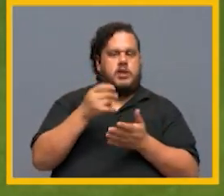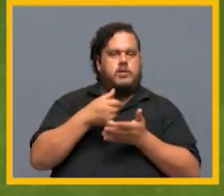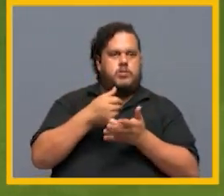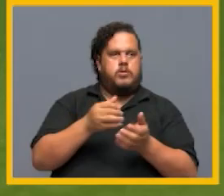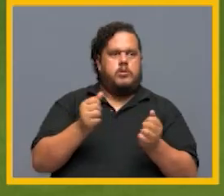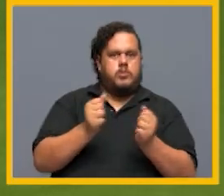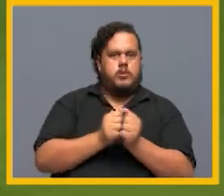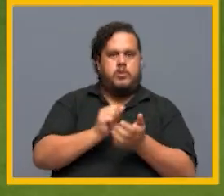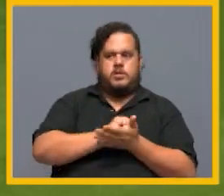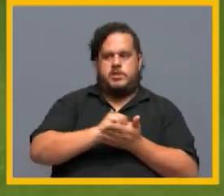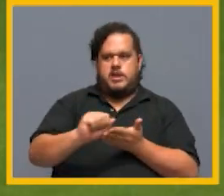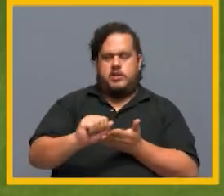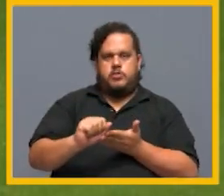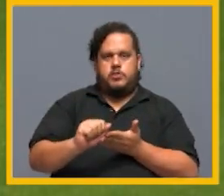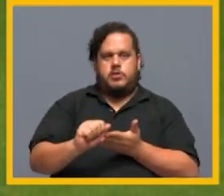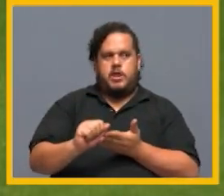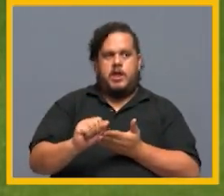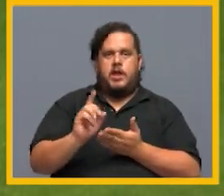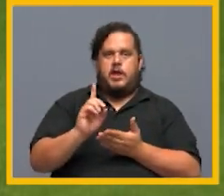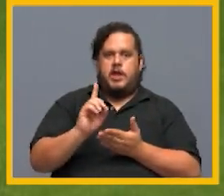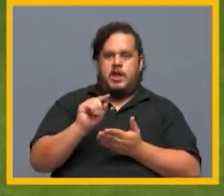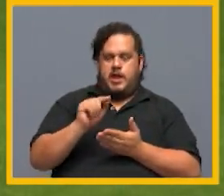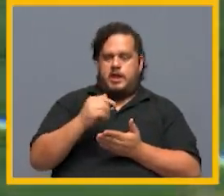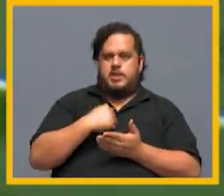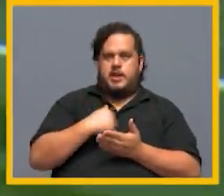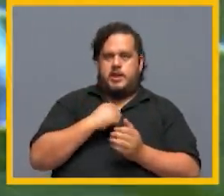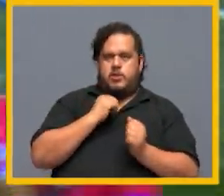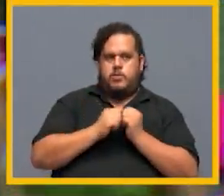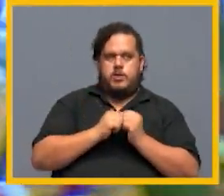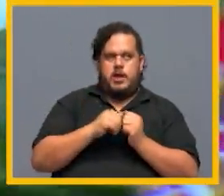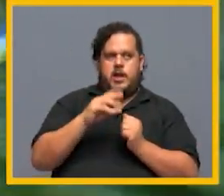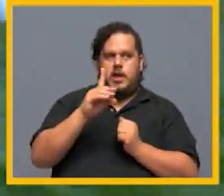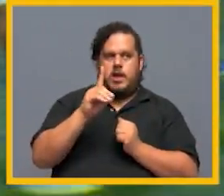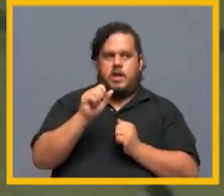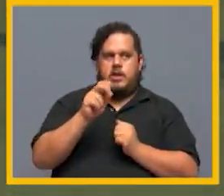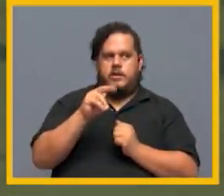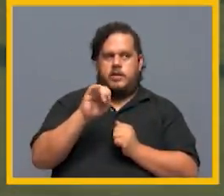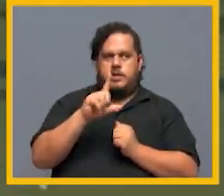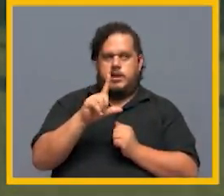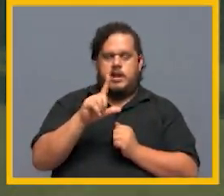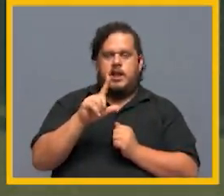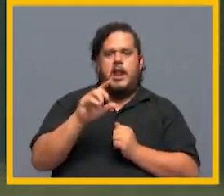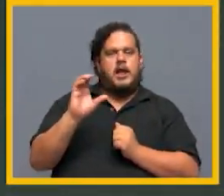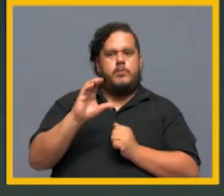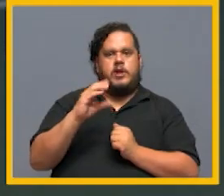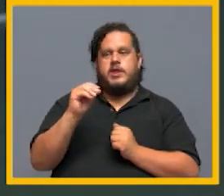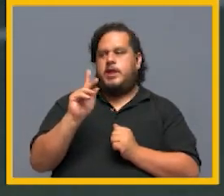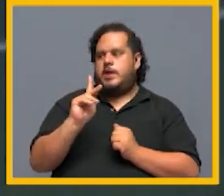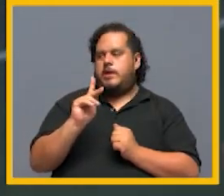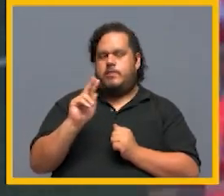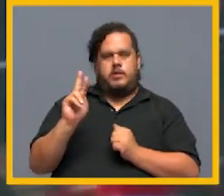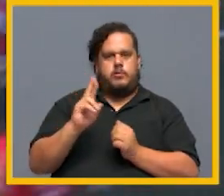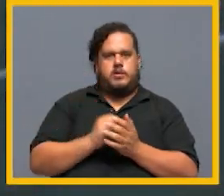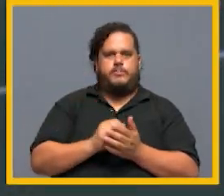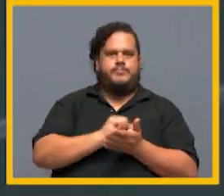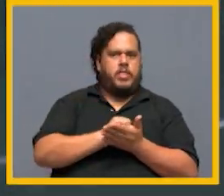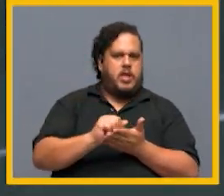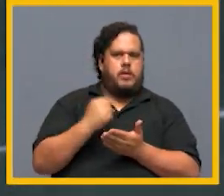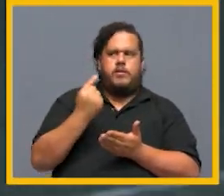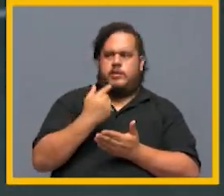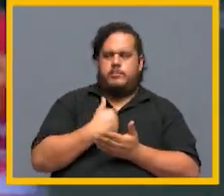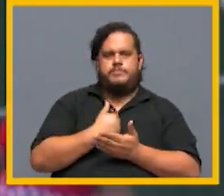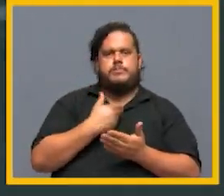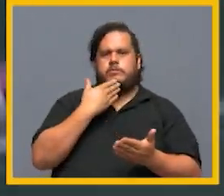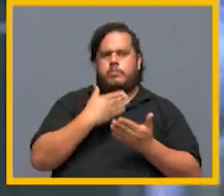con Santos, en donde tiene como competencia a Daniel Cambronero y Kevin Ruiz. Creo que Santos siempre ha tenido buenos